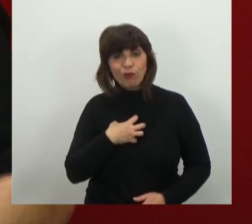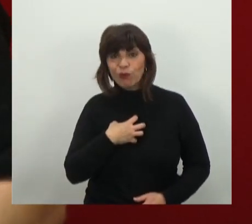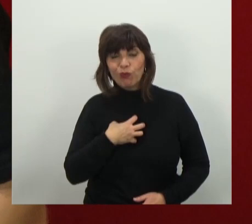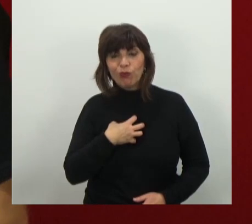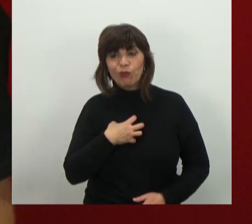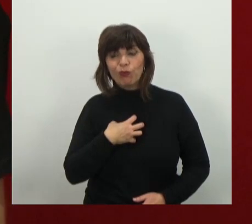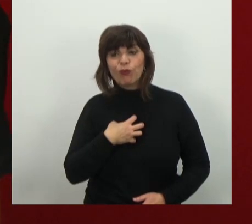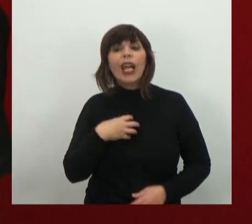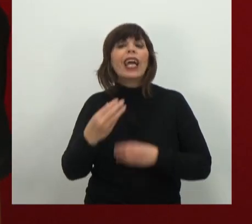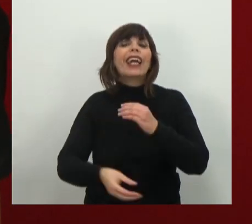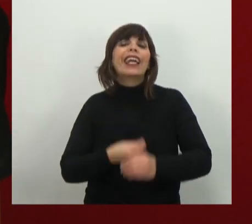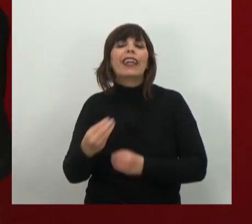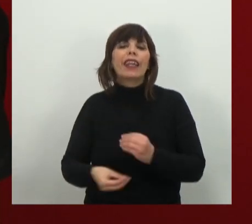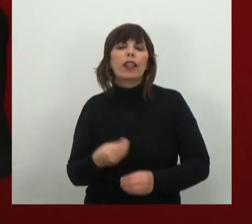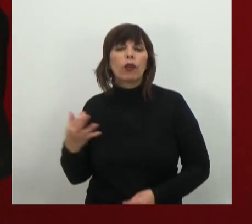Dice la Biblia: